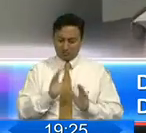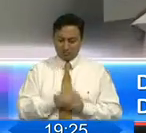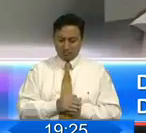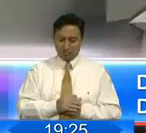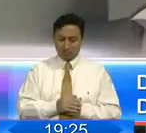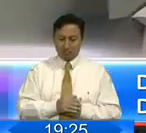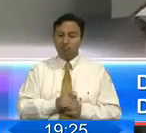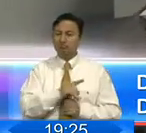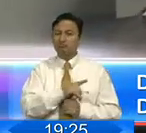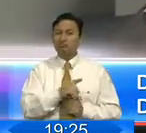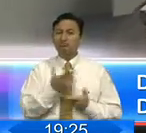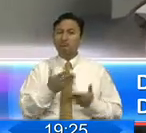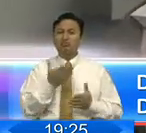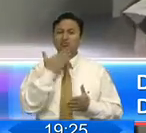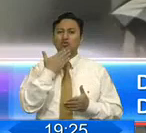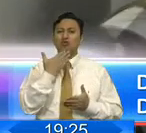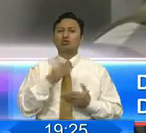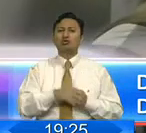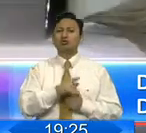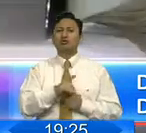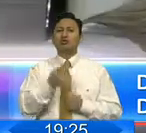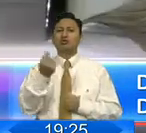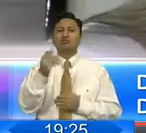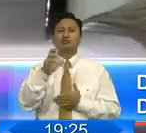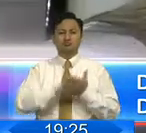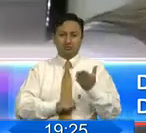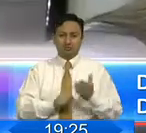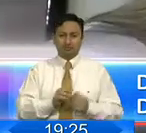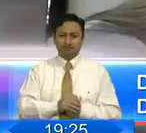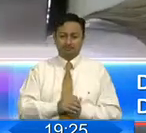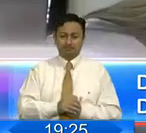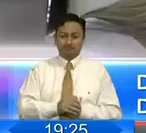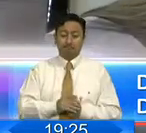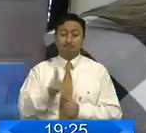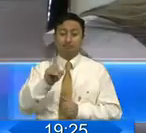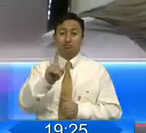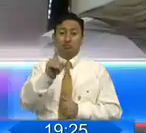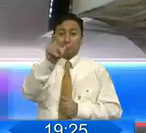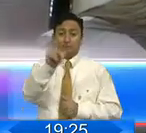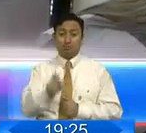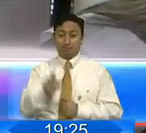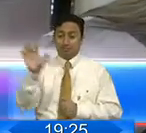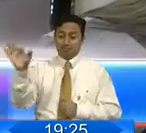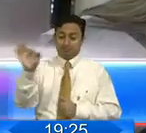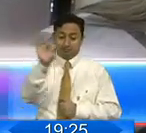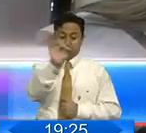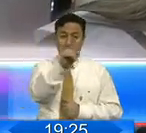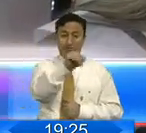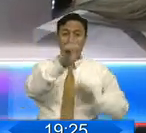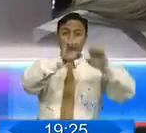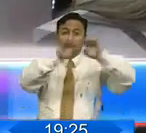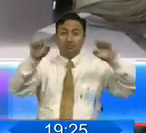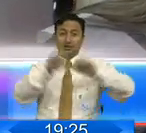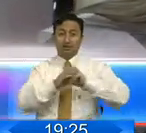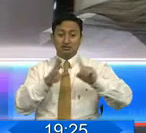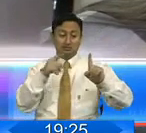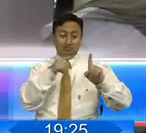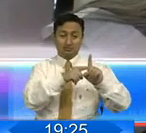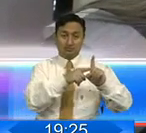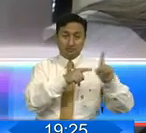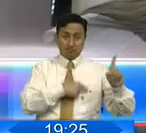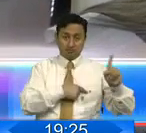la metodología del cobro de los denominados diezmos. Se designaba una persona en cada una de las empresas y esta persona tenía